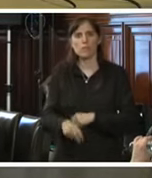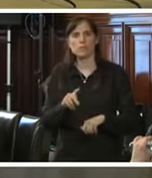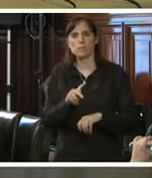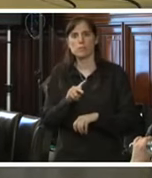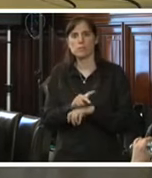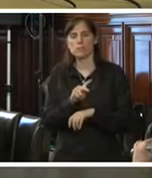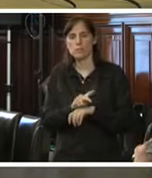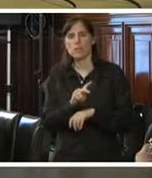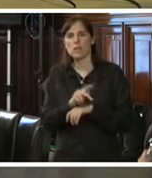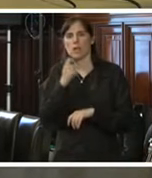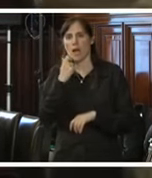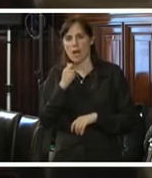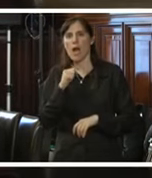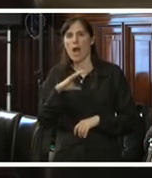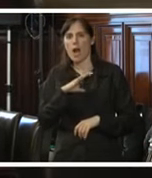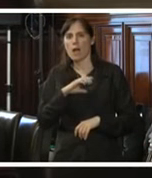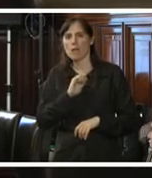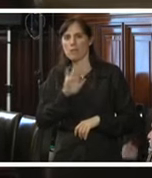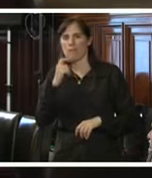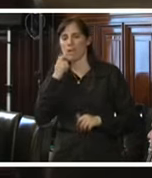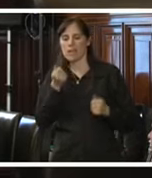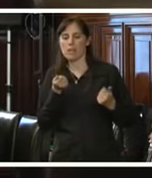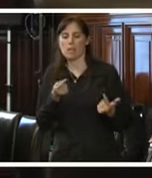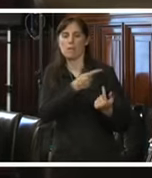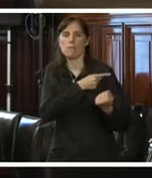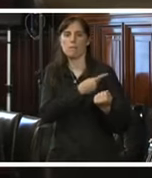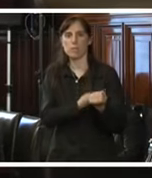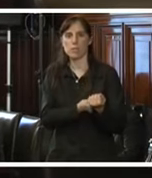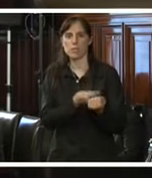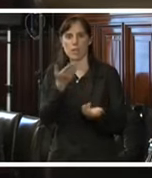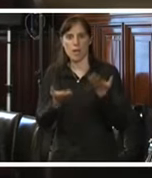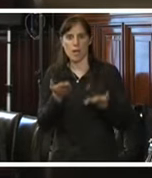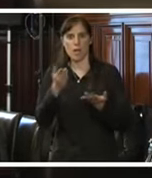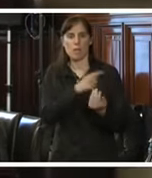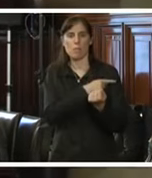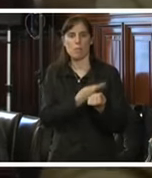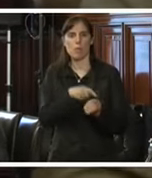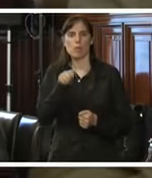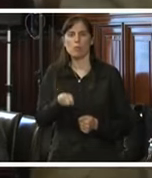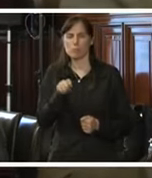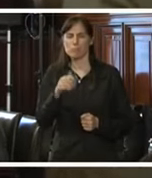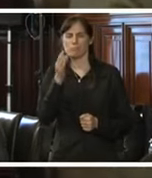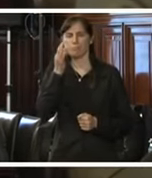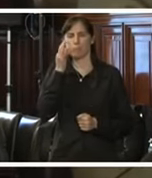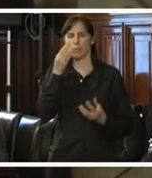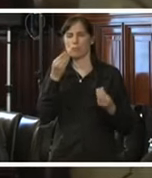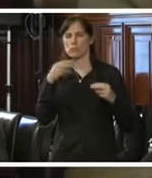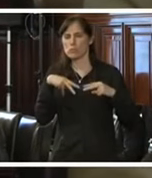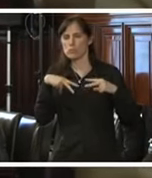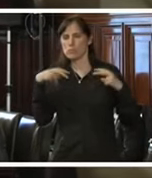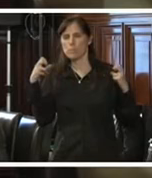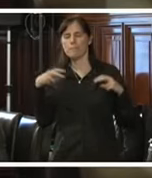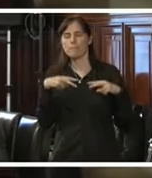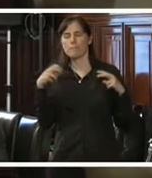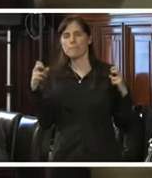deuda pendiente sigue siendo el fortalecimiento de la justicia. Así lo atestiguan distintos estudios, como por ejemplo